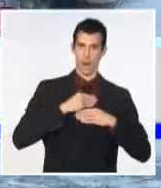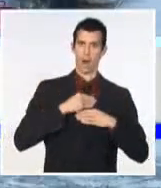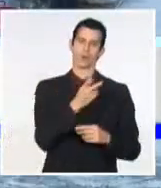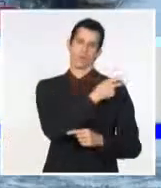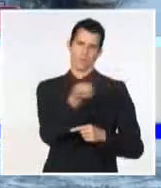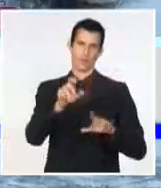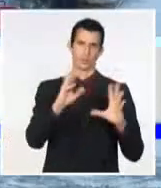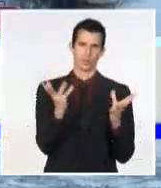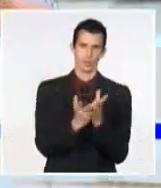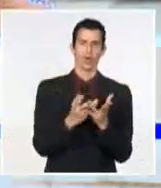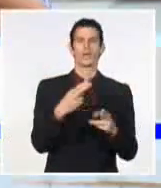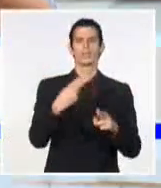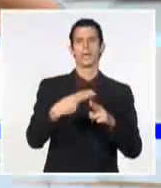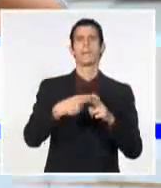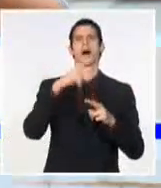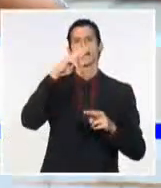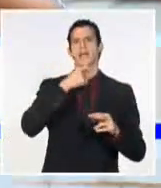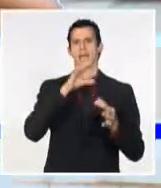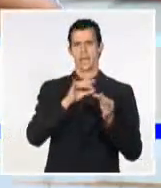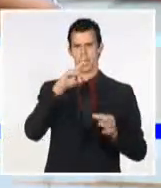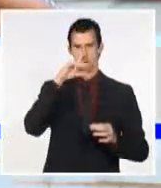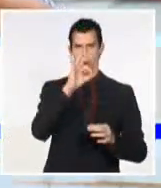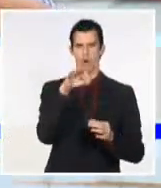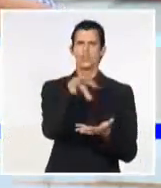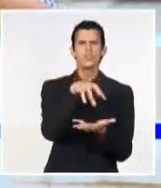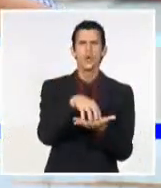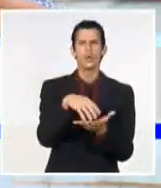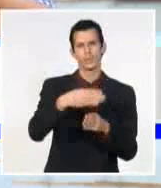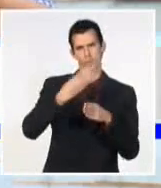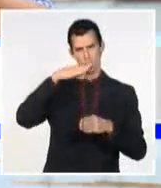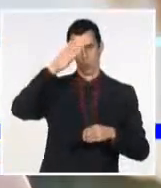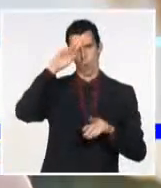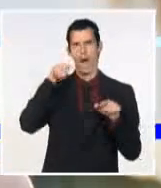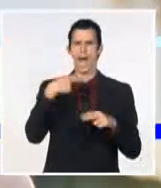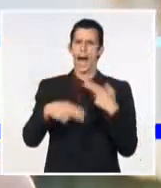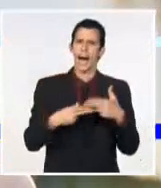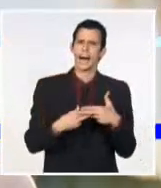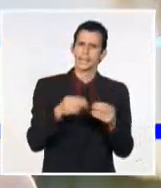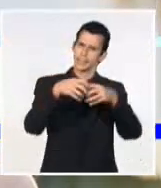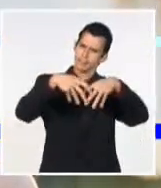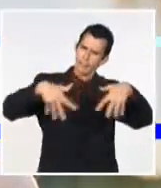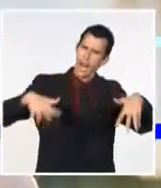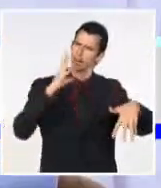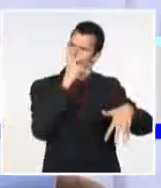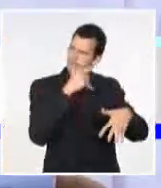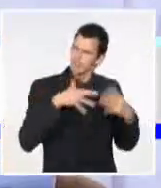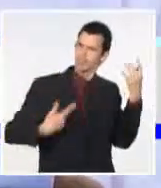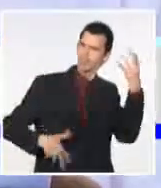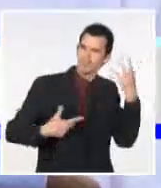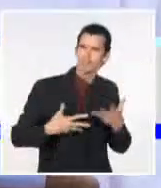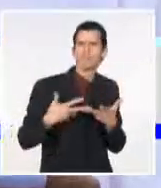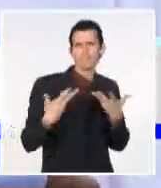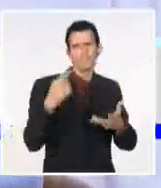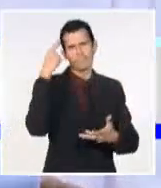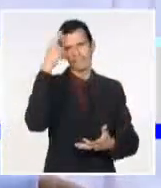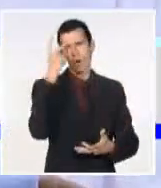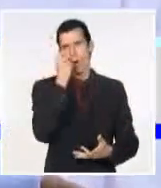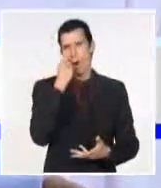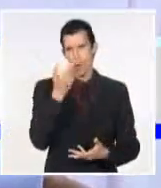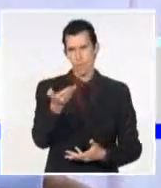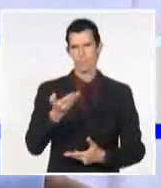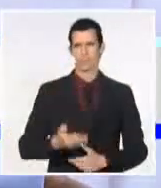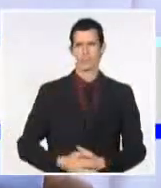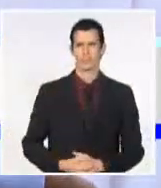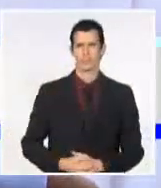Díaz de Santiago de Cuba, aconteció el acto nacional por el centenario del conocido gallego Fernández, hombre excepcional